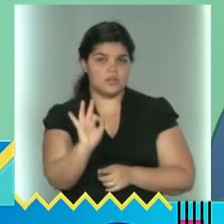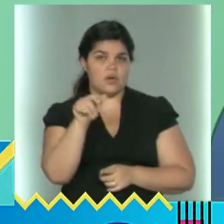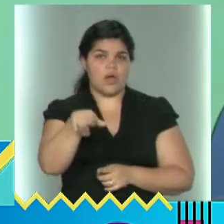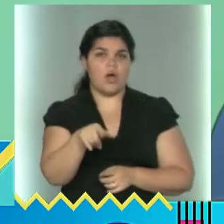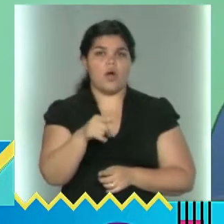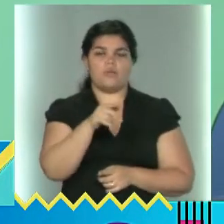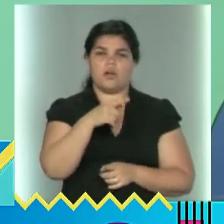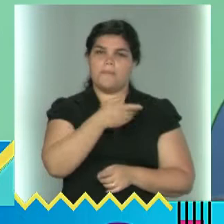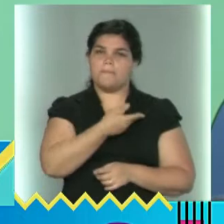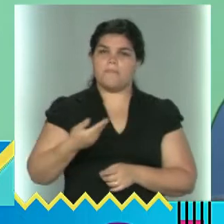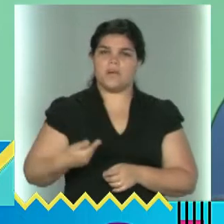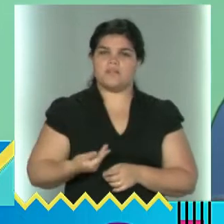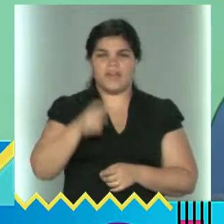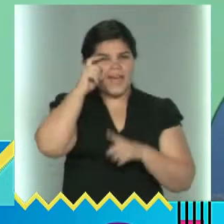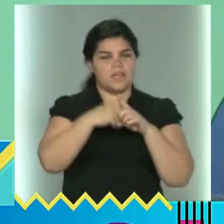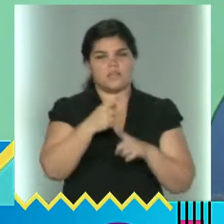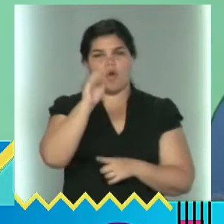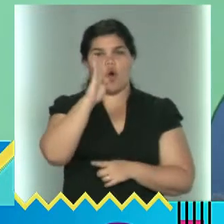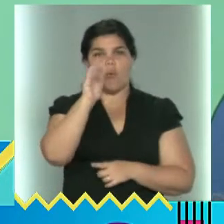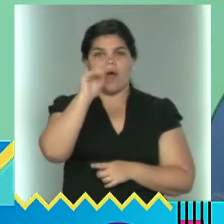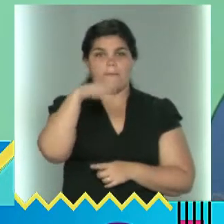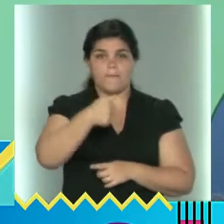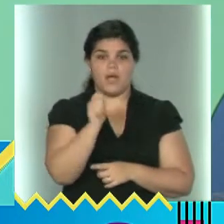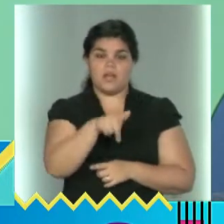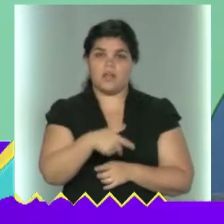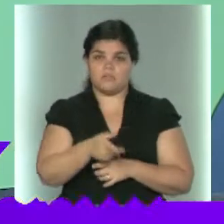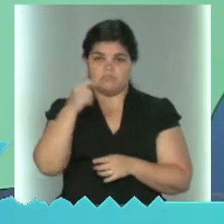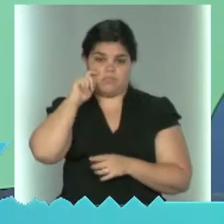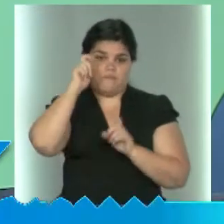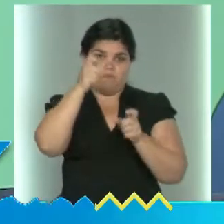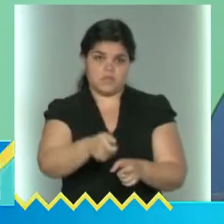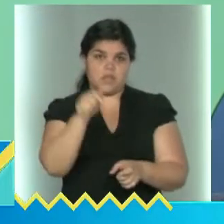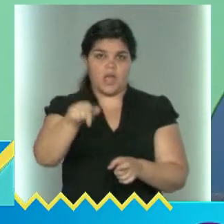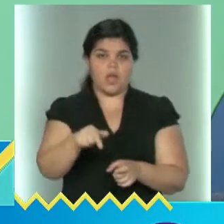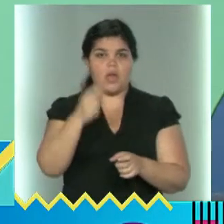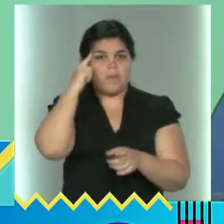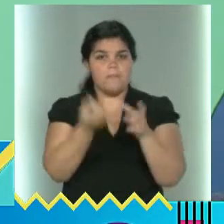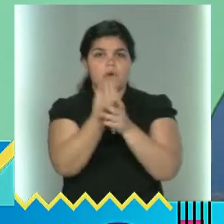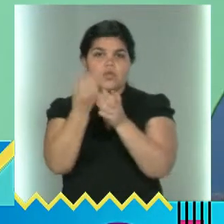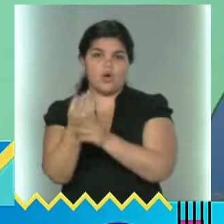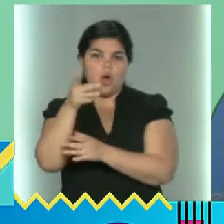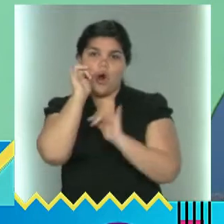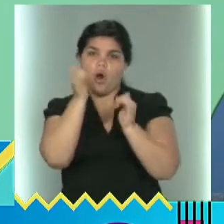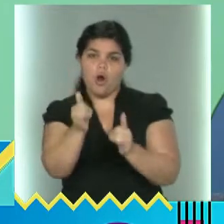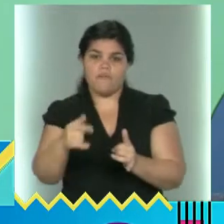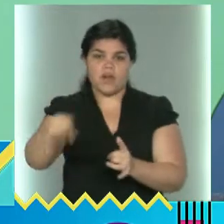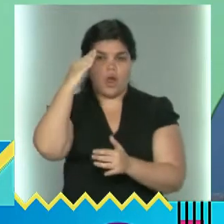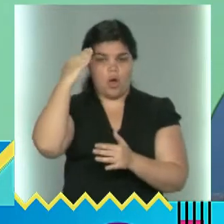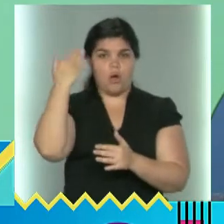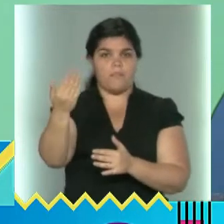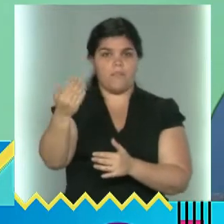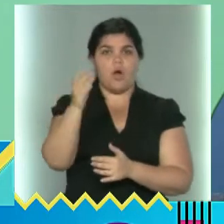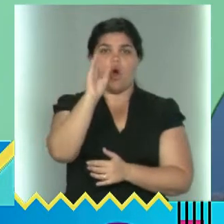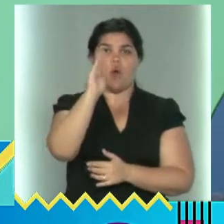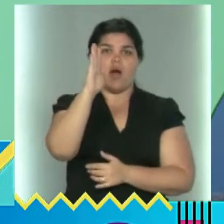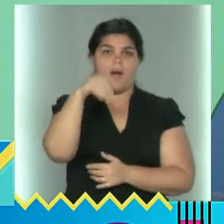No sé si recuerdan cuando visitó Argentina, de alguna forma eso hizo que todo lo que fueran inventores y emprendedores jóvenes fueron reconocidos por Obama